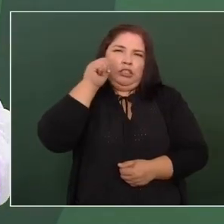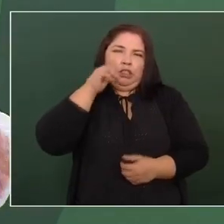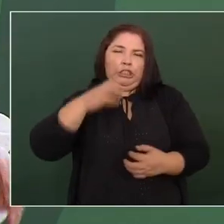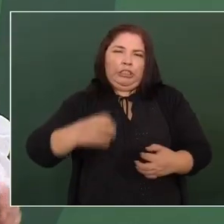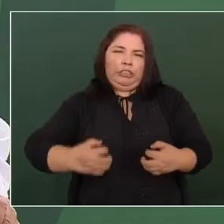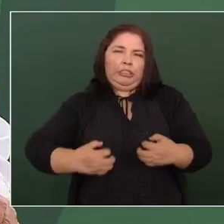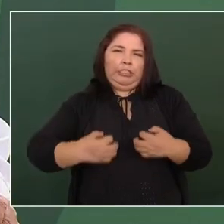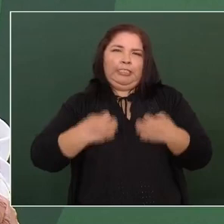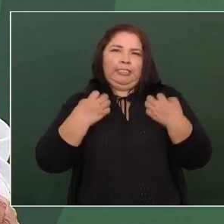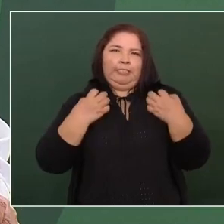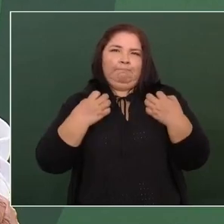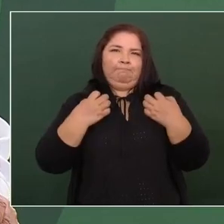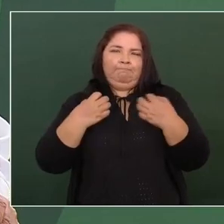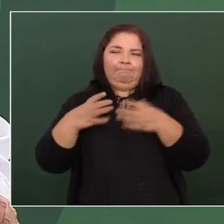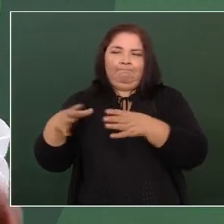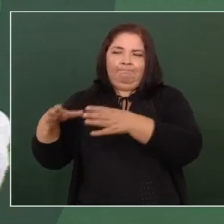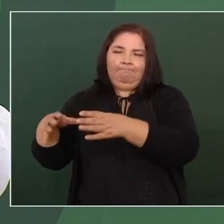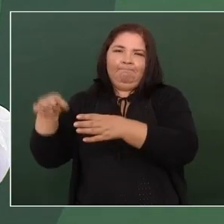corajudos,